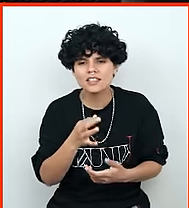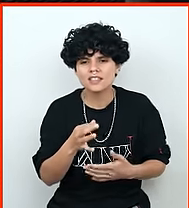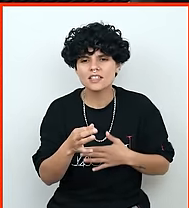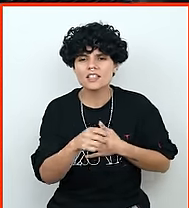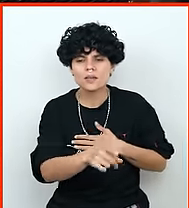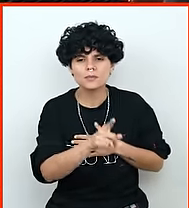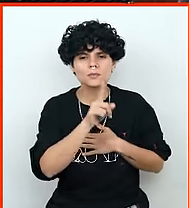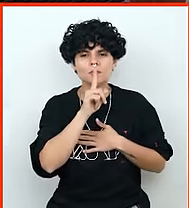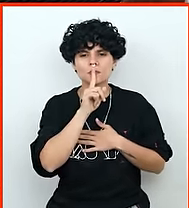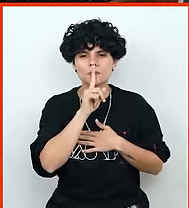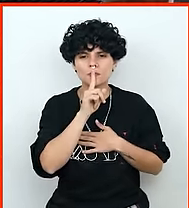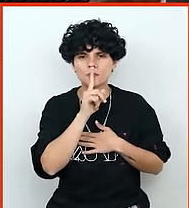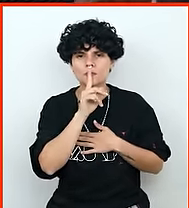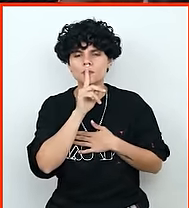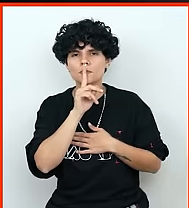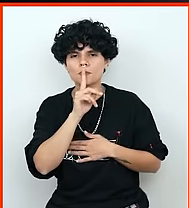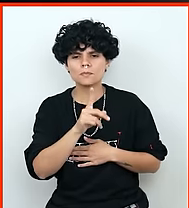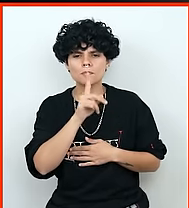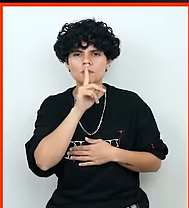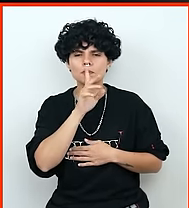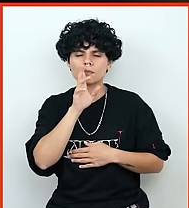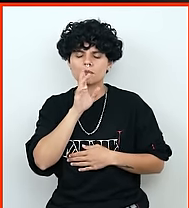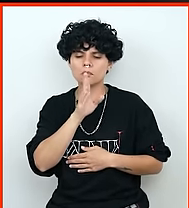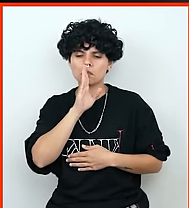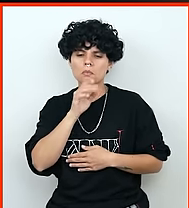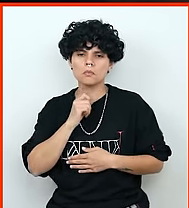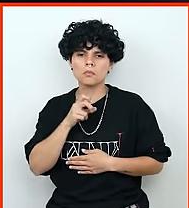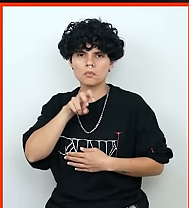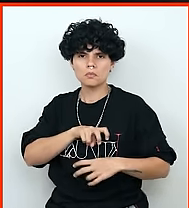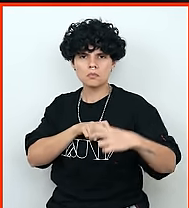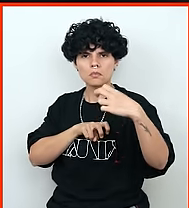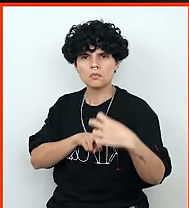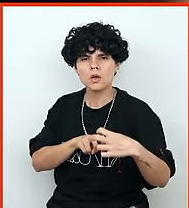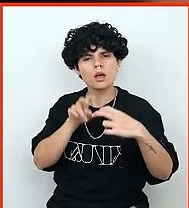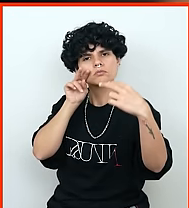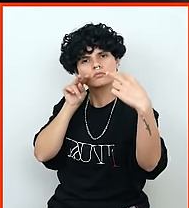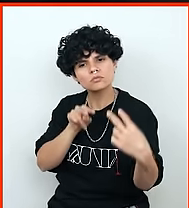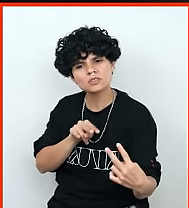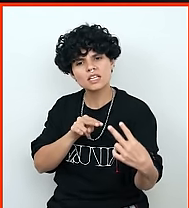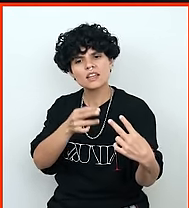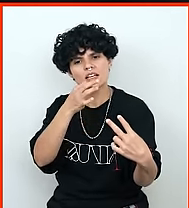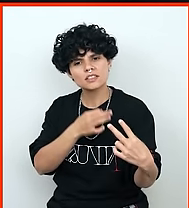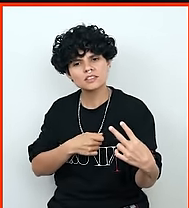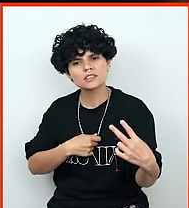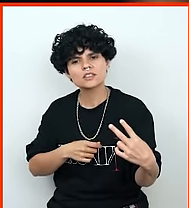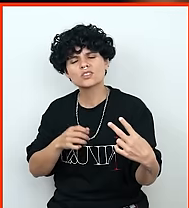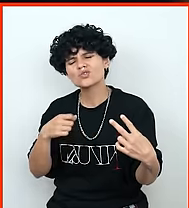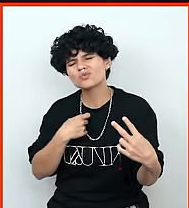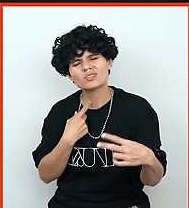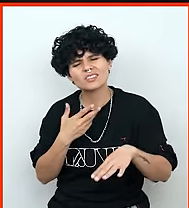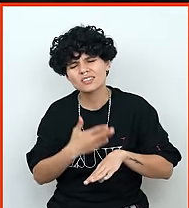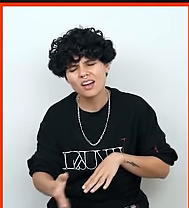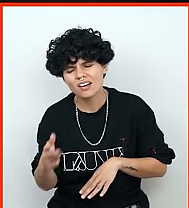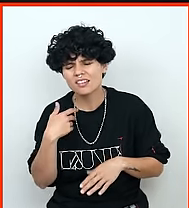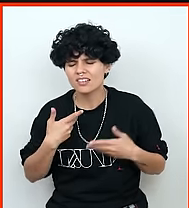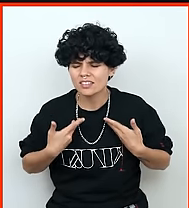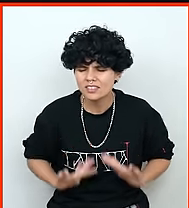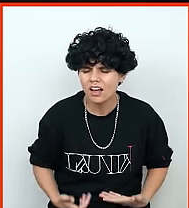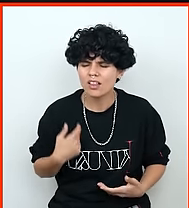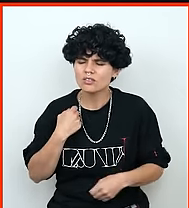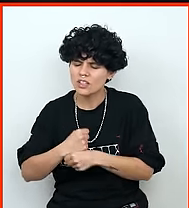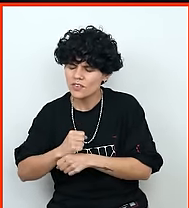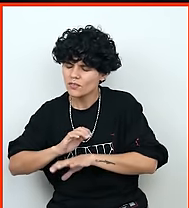Sí. Se siente igual de callado que yo, frente mío, y me quedo observando un tiempo como si fuese amigo mío. Es tarde, el último vagón, salir de turno, todos